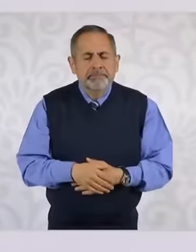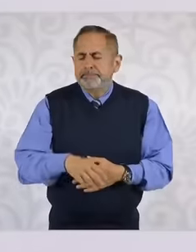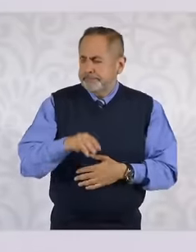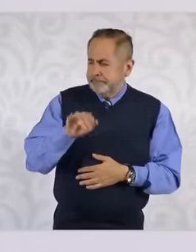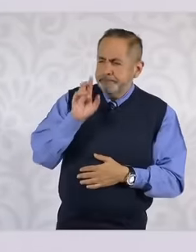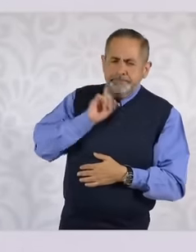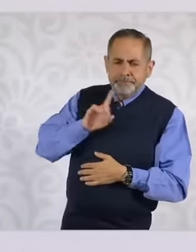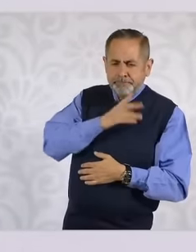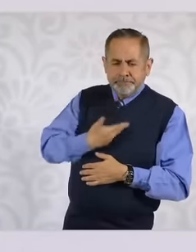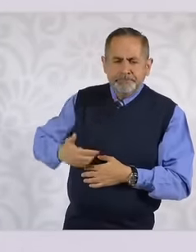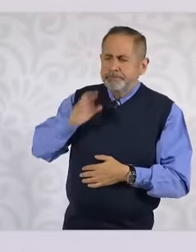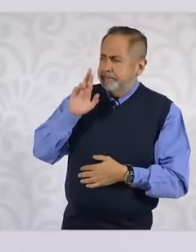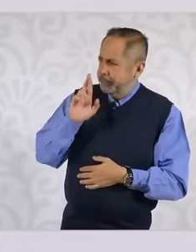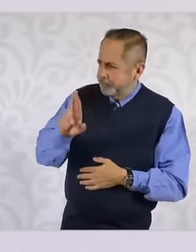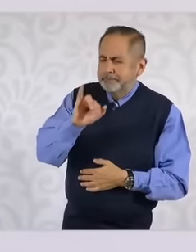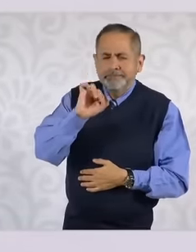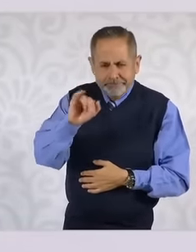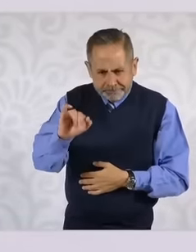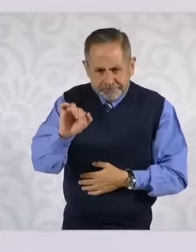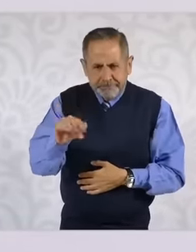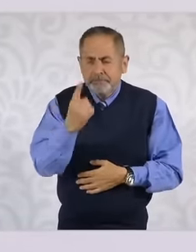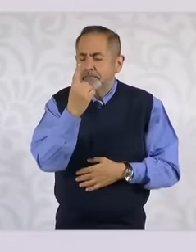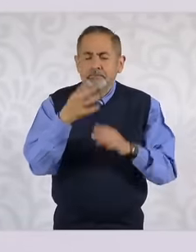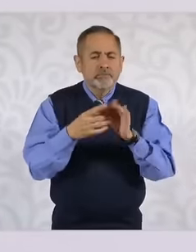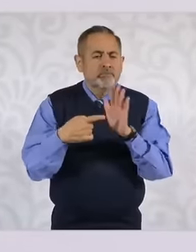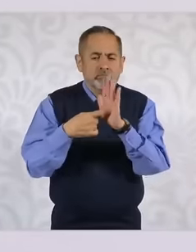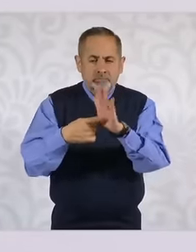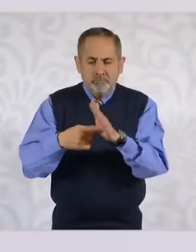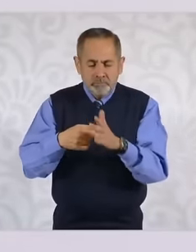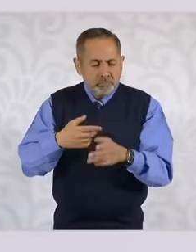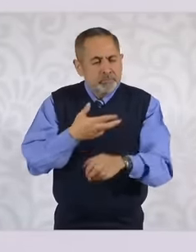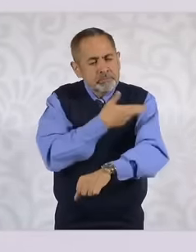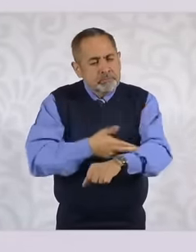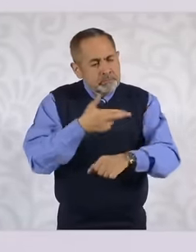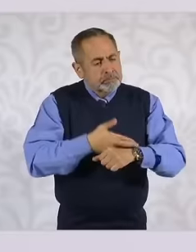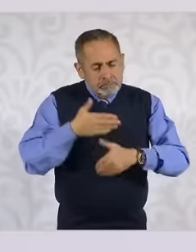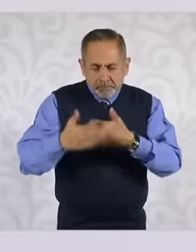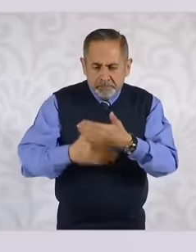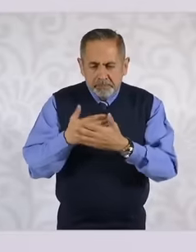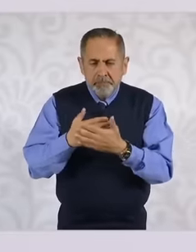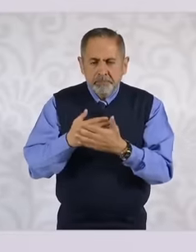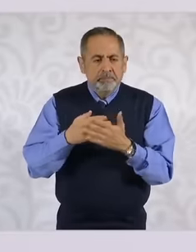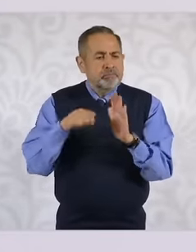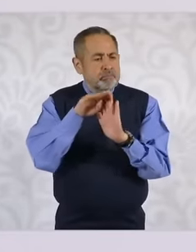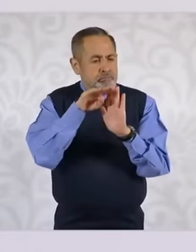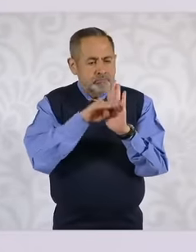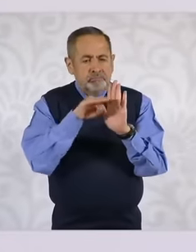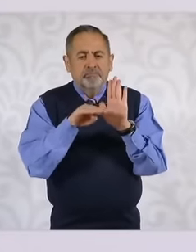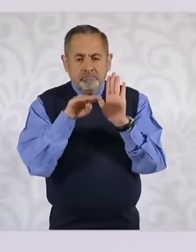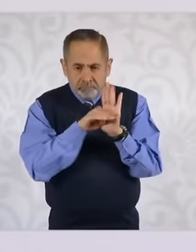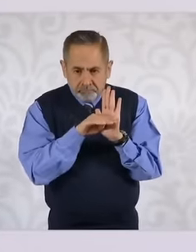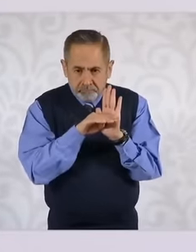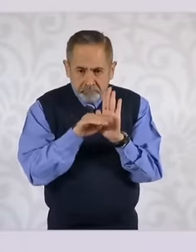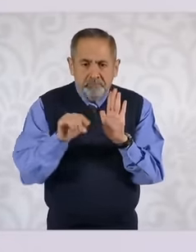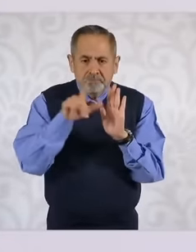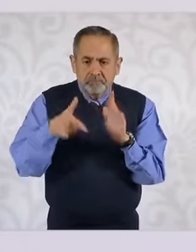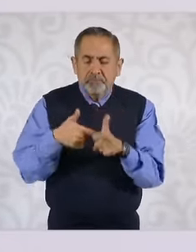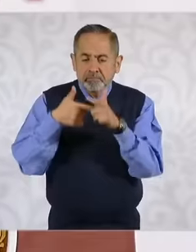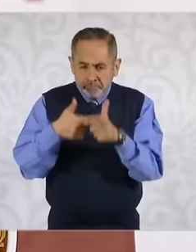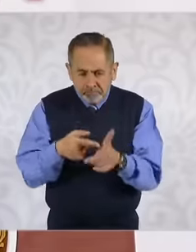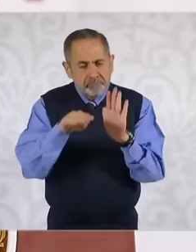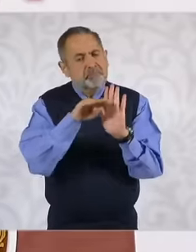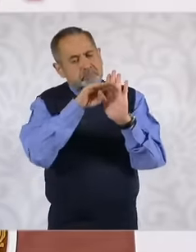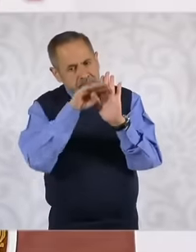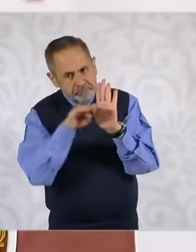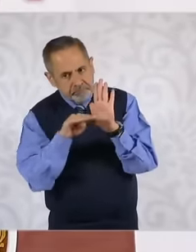se avanzó con el presidente Andrés Manuel López Obrador y cómo vamos a seguir avanzando con el objetivo de que en cada